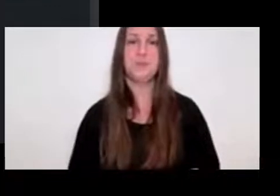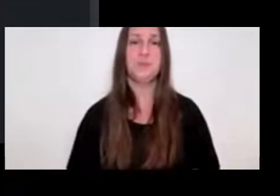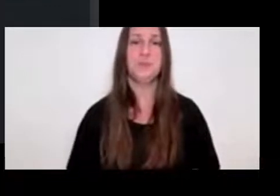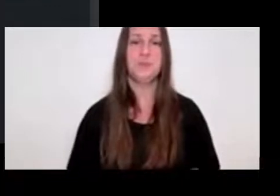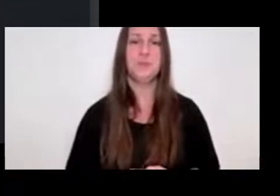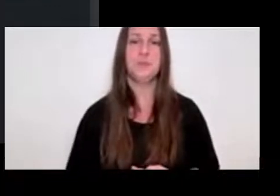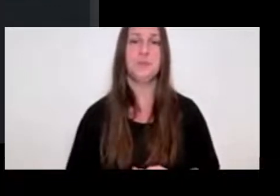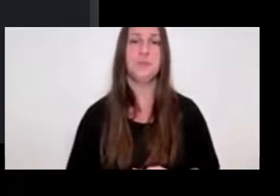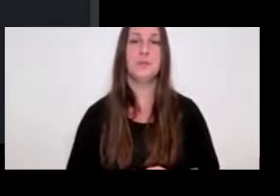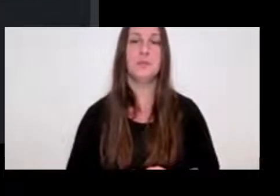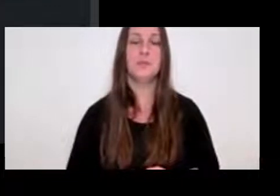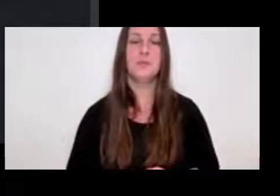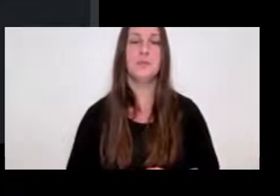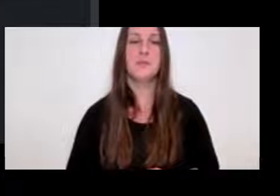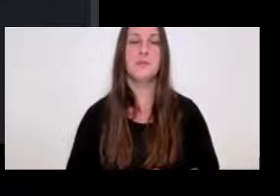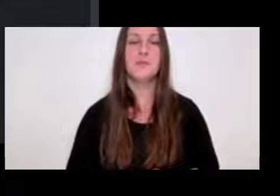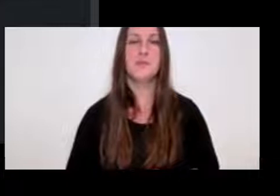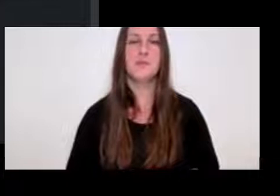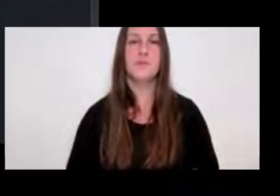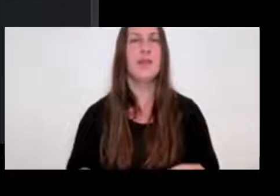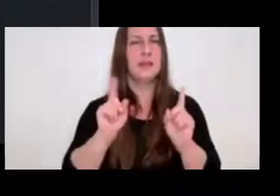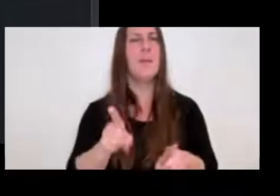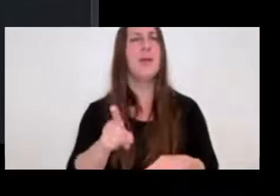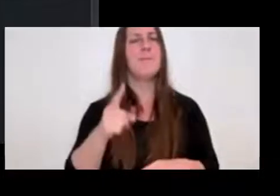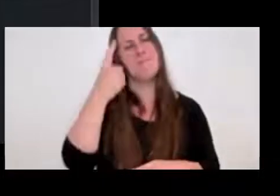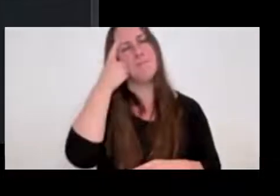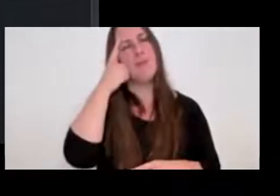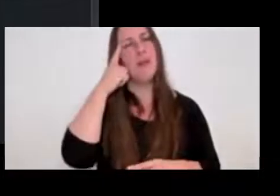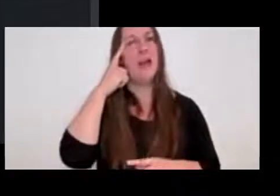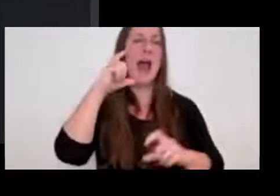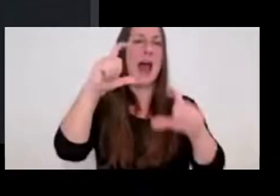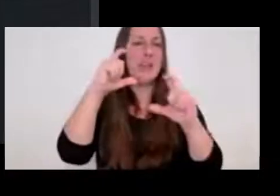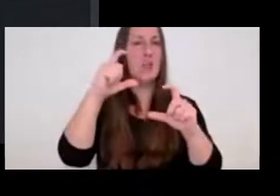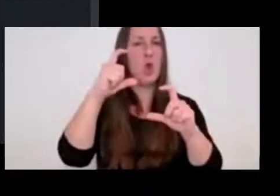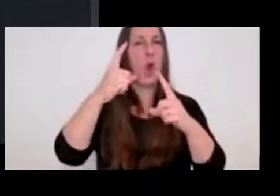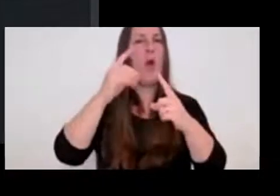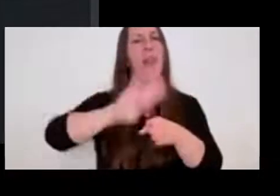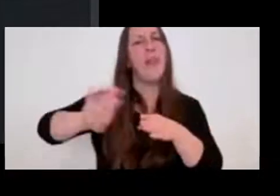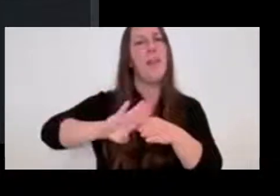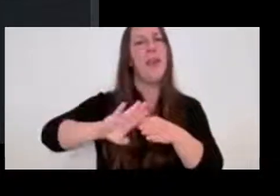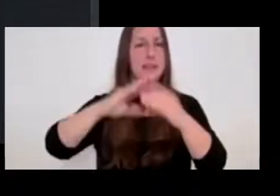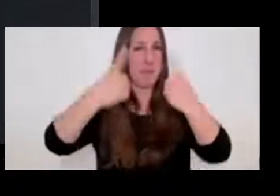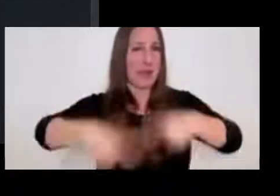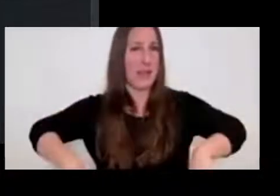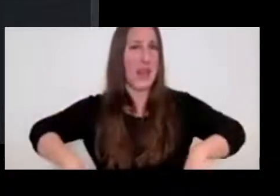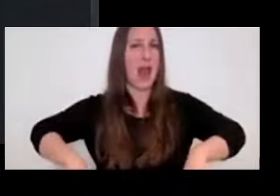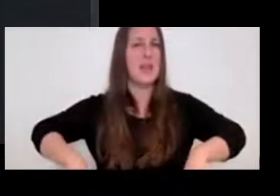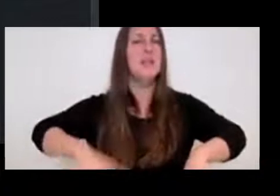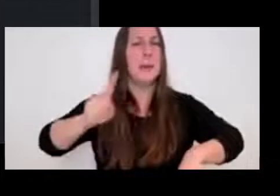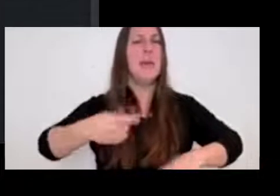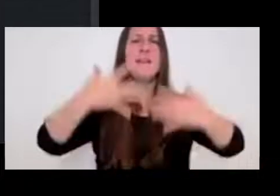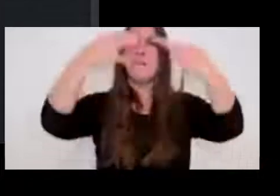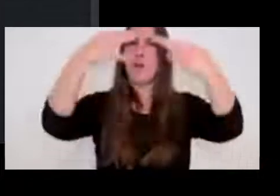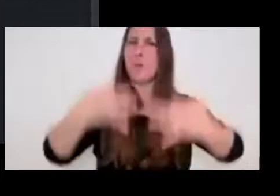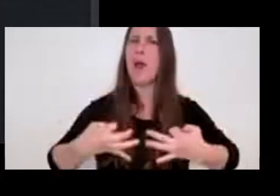Pero también hay que ver y estar atento, además de los deberes materiales, a las cuestiones formales. Y las cuestiones formales